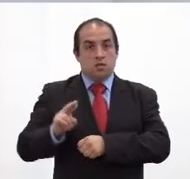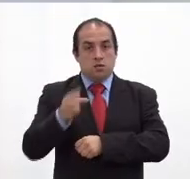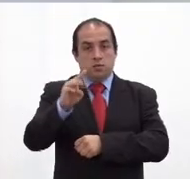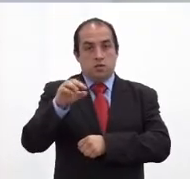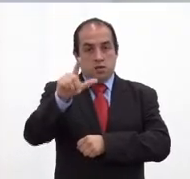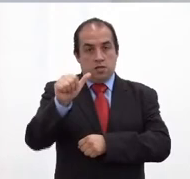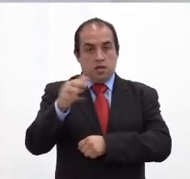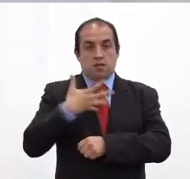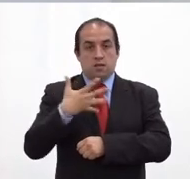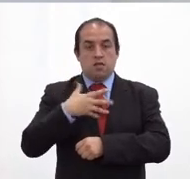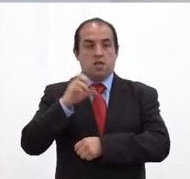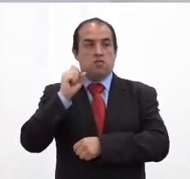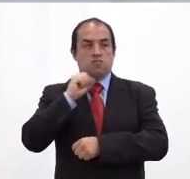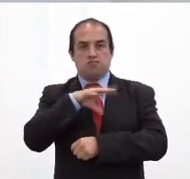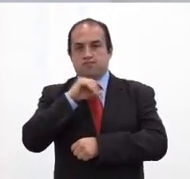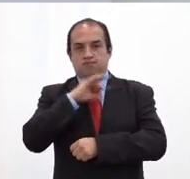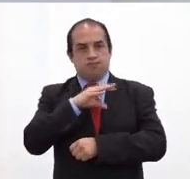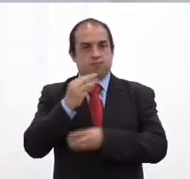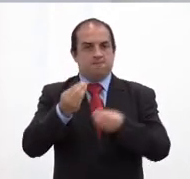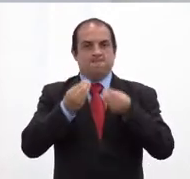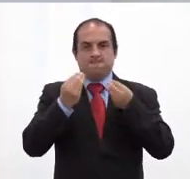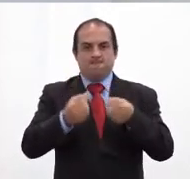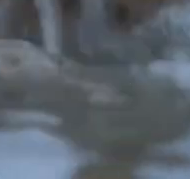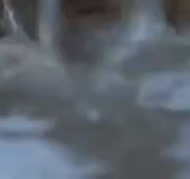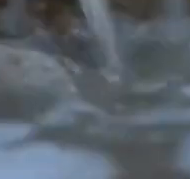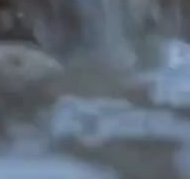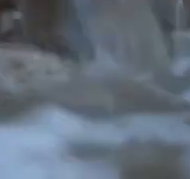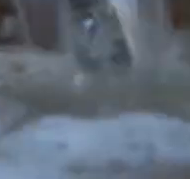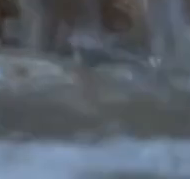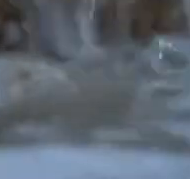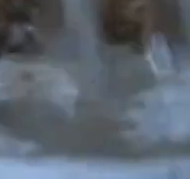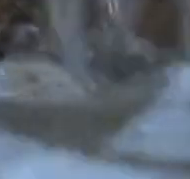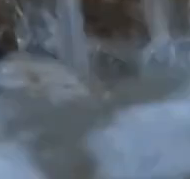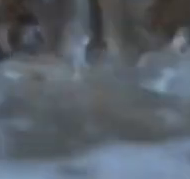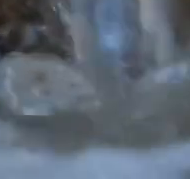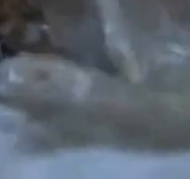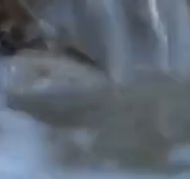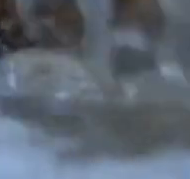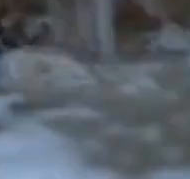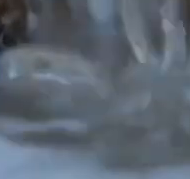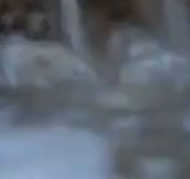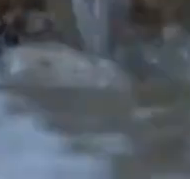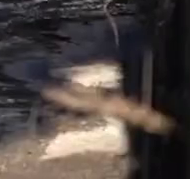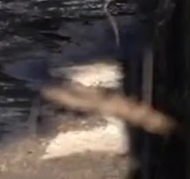una contaminación muy fuerte asociada a descargas del drenaje que están llegando